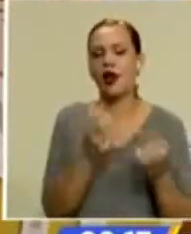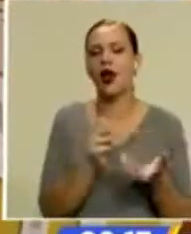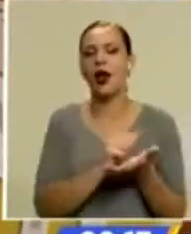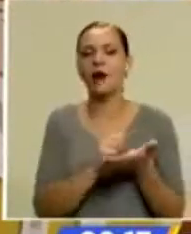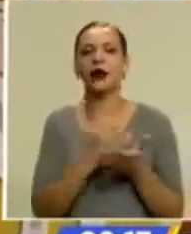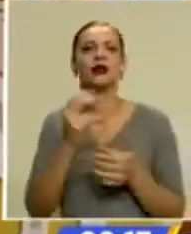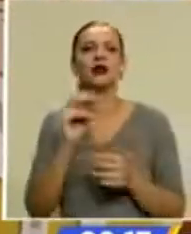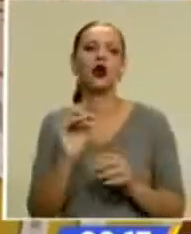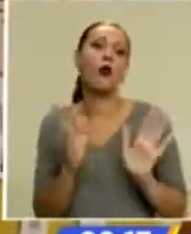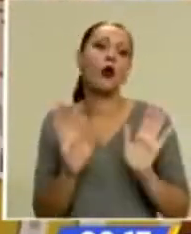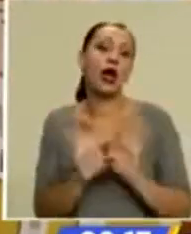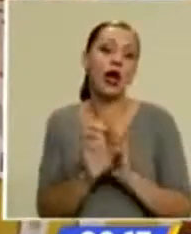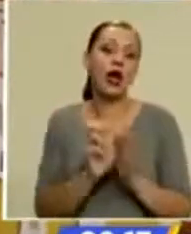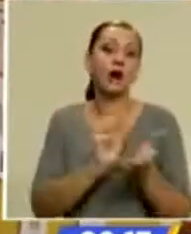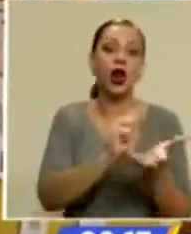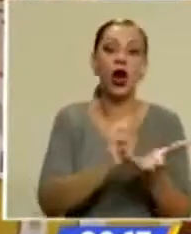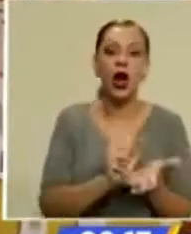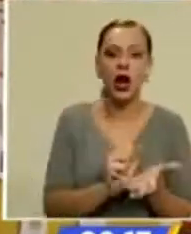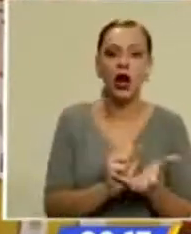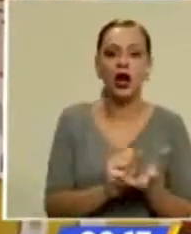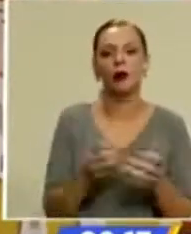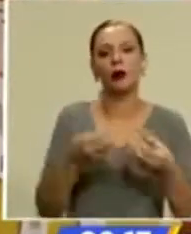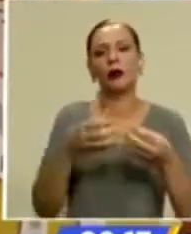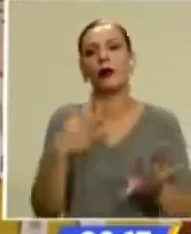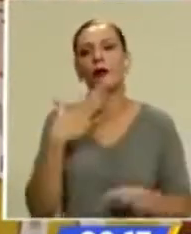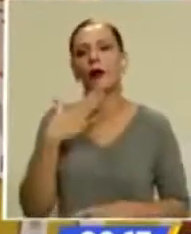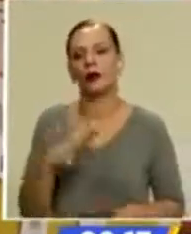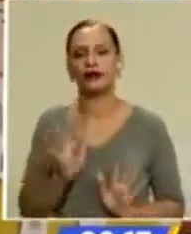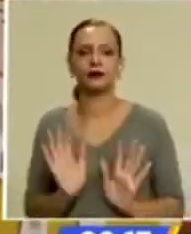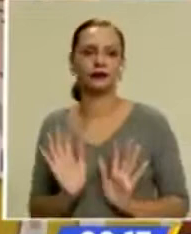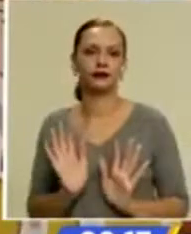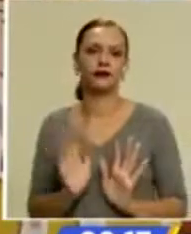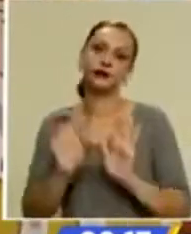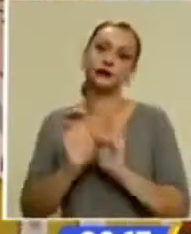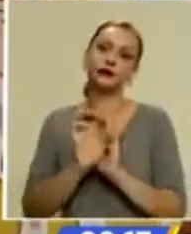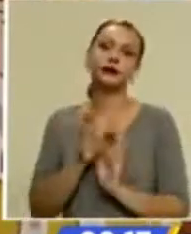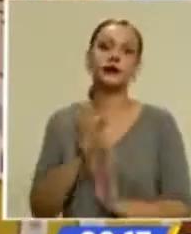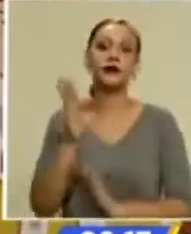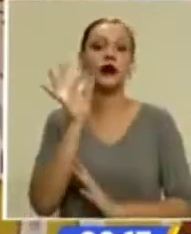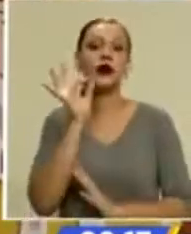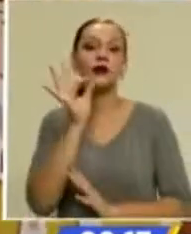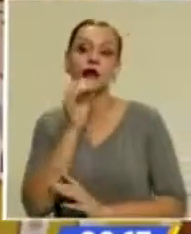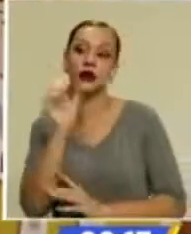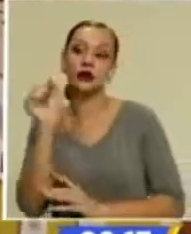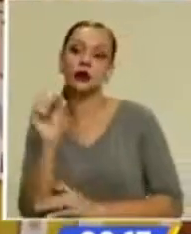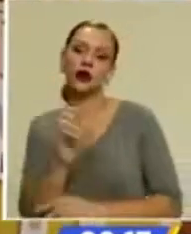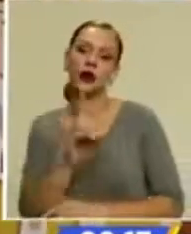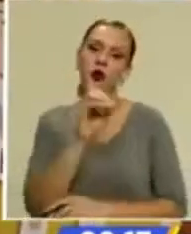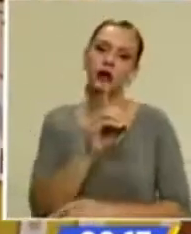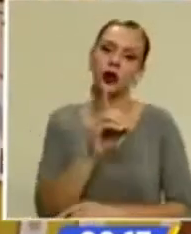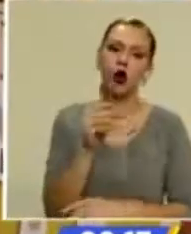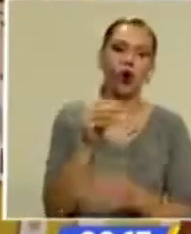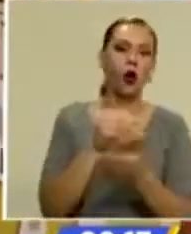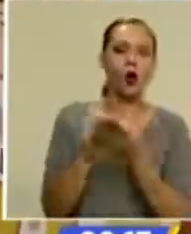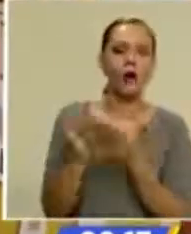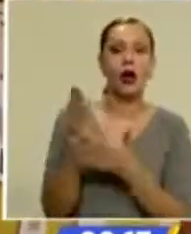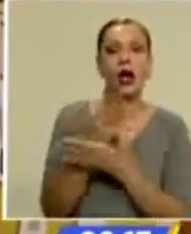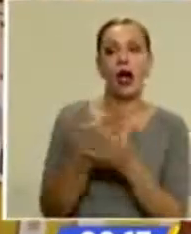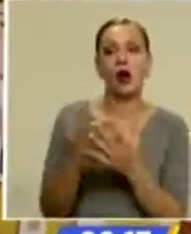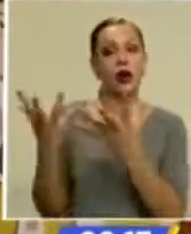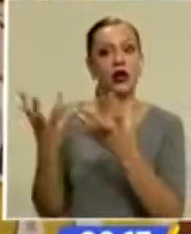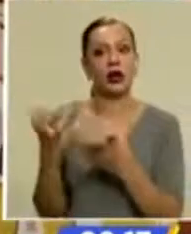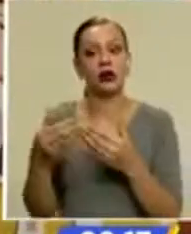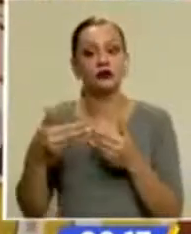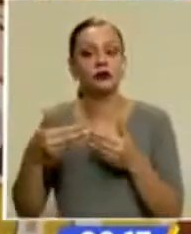lavar, sino porque si uno las lava, las echa a perder. Digo, si vas a la feria el sábado o el domingo y compraste algo y quieres